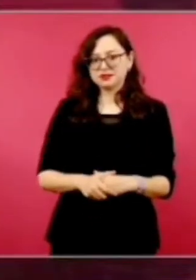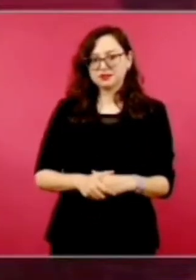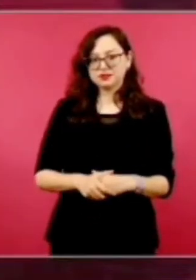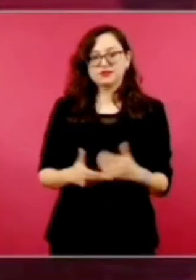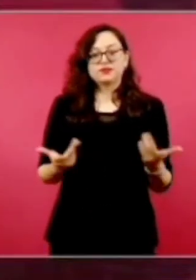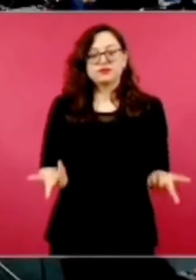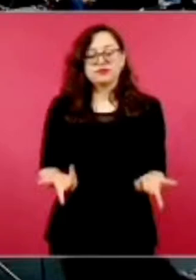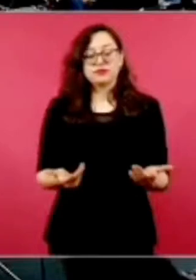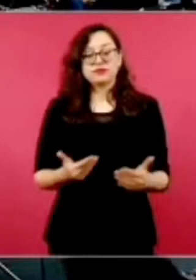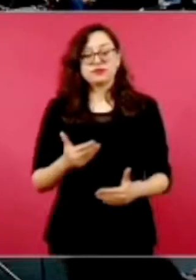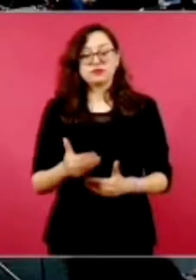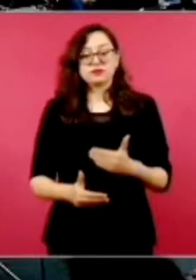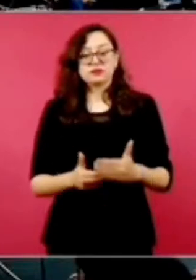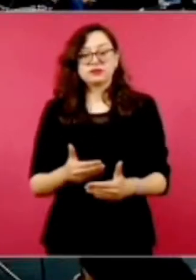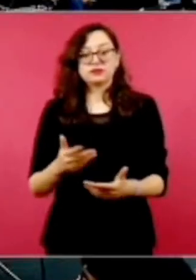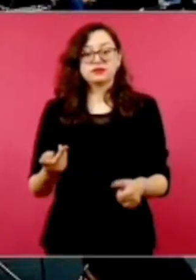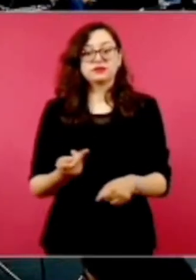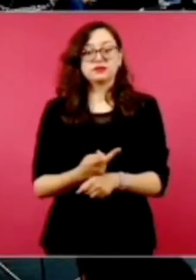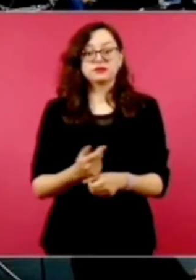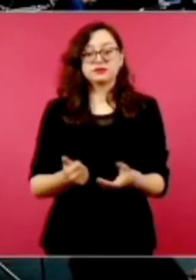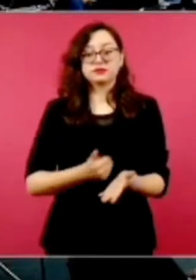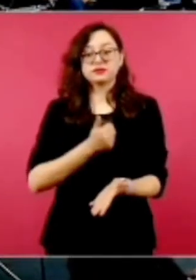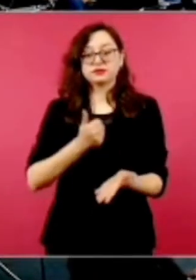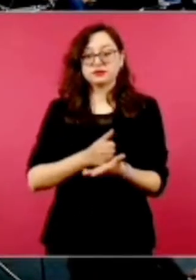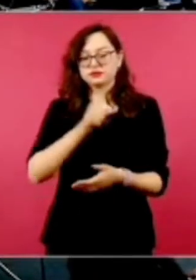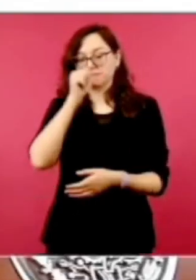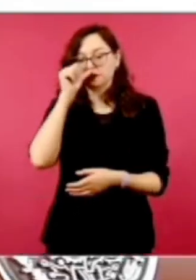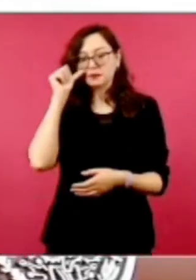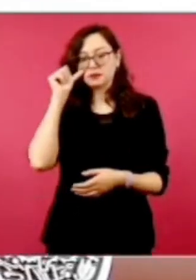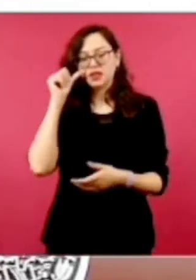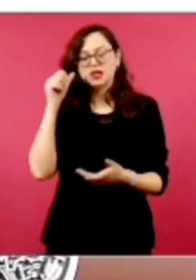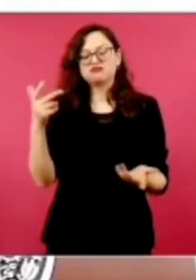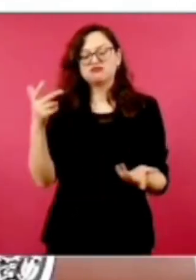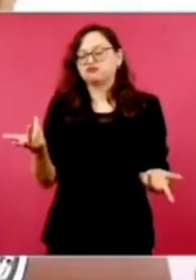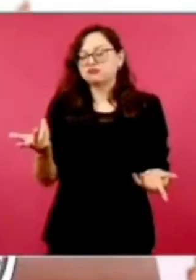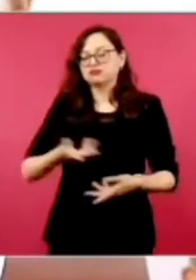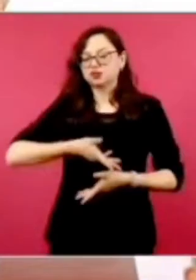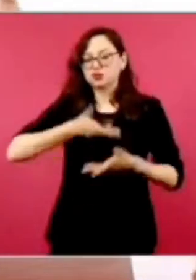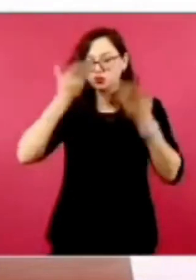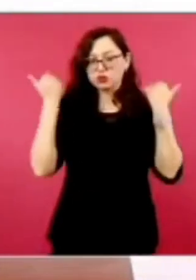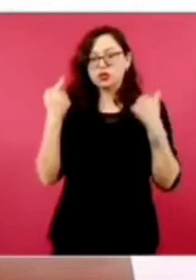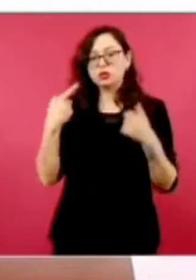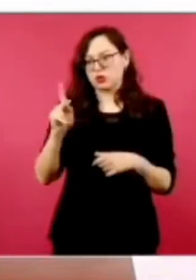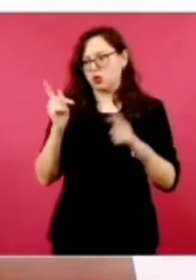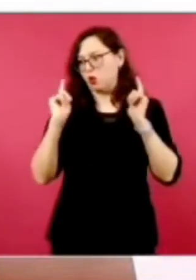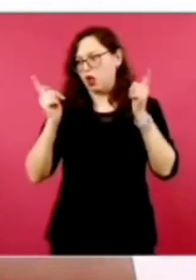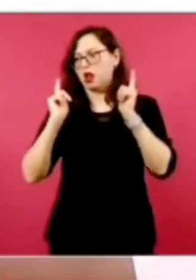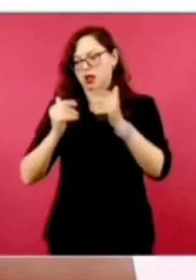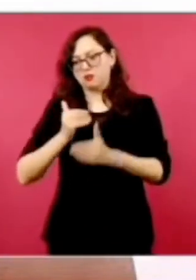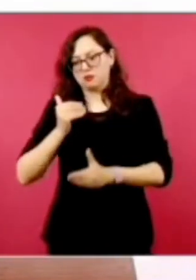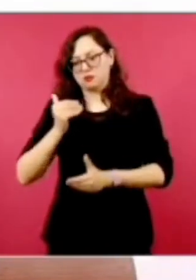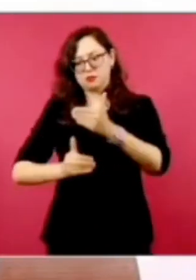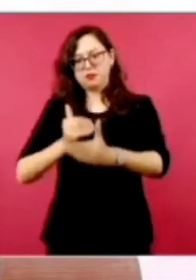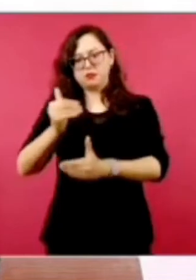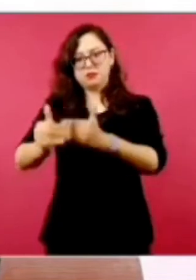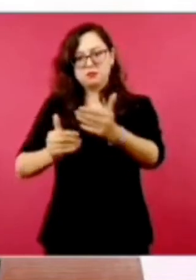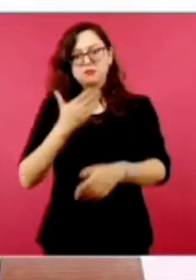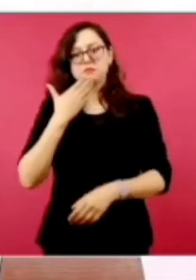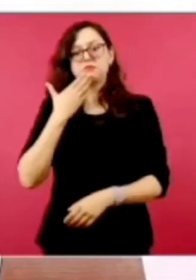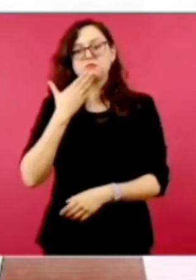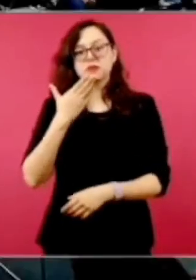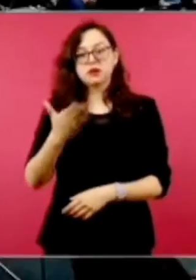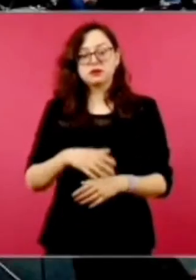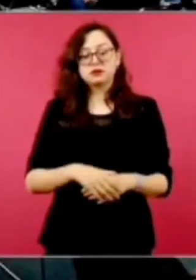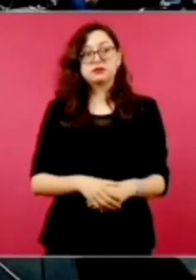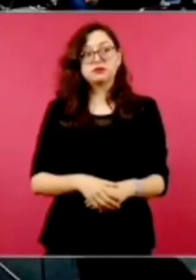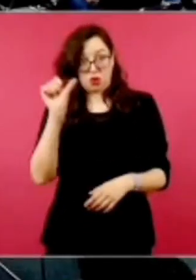por lo de Ciudad Juárez? No, tampoco, no. Y espero que vaya bien, eso sí. Entonces, hoy nos pueden